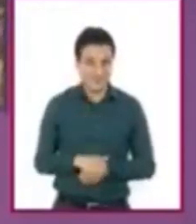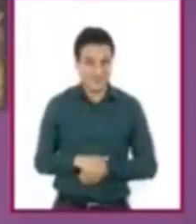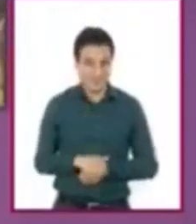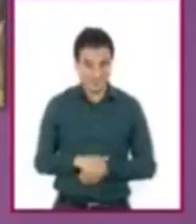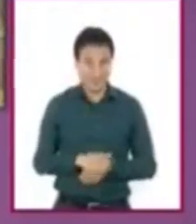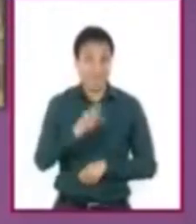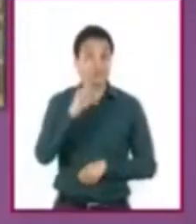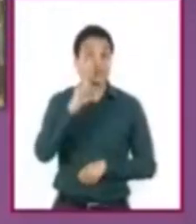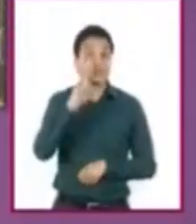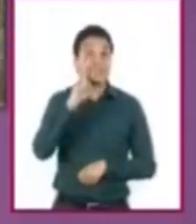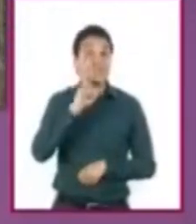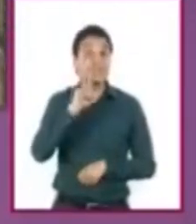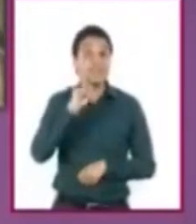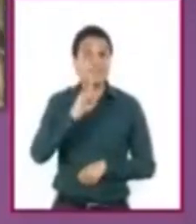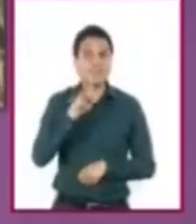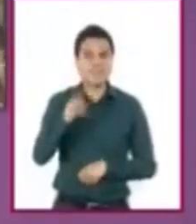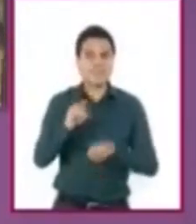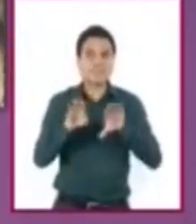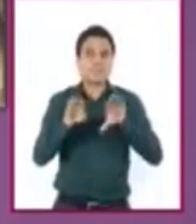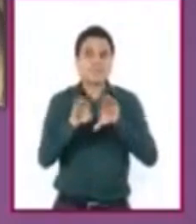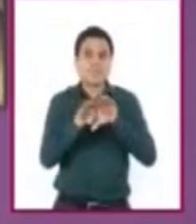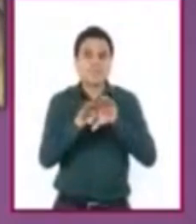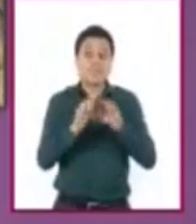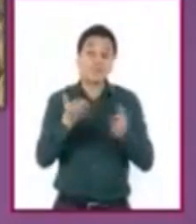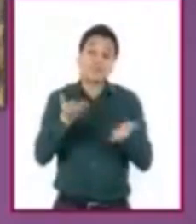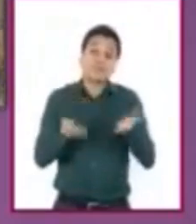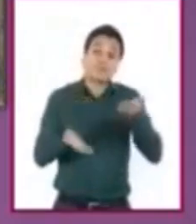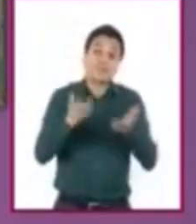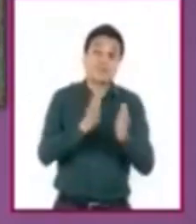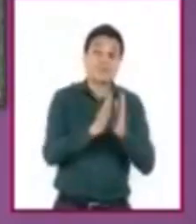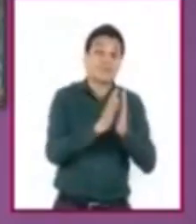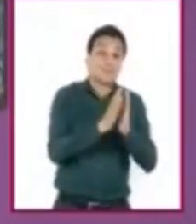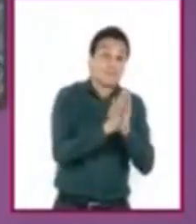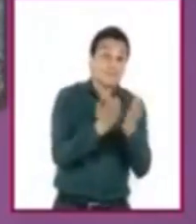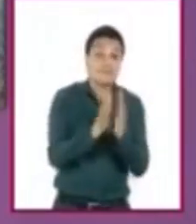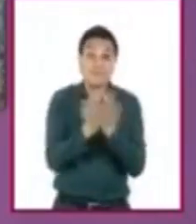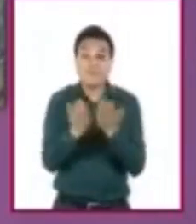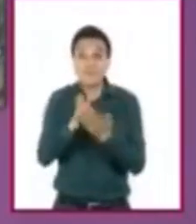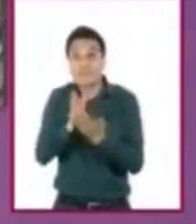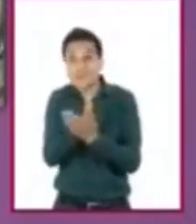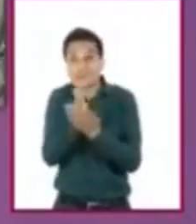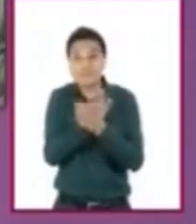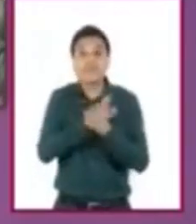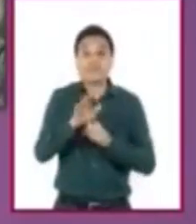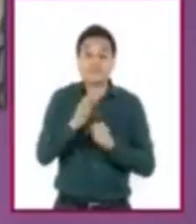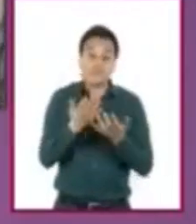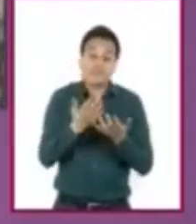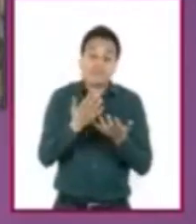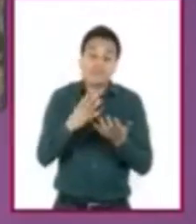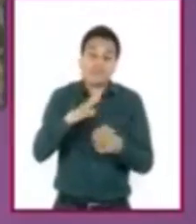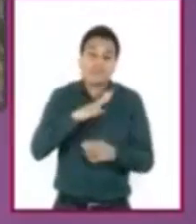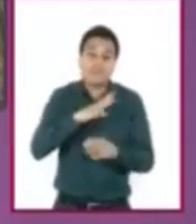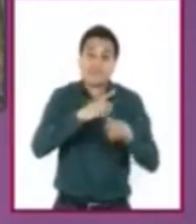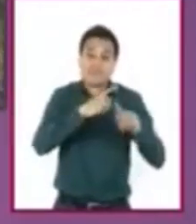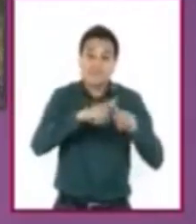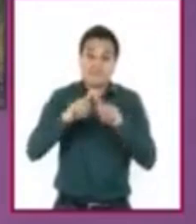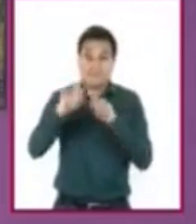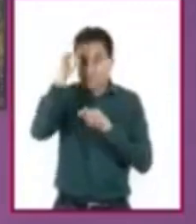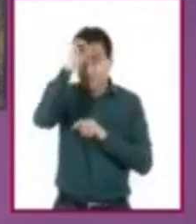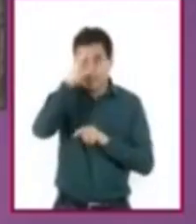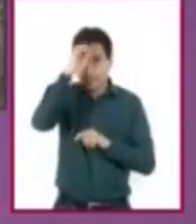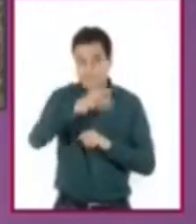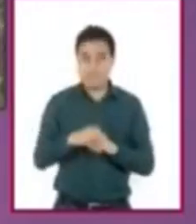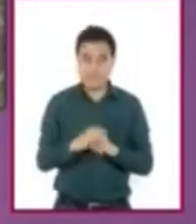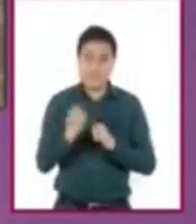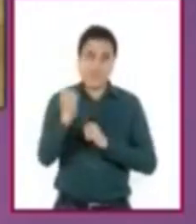imagen de Malintzin varía. Se rescatan sus funciones, pero se enfatizan diversos aspectos. Por un lado, su papel